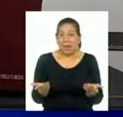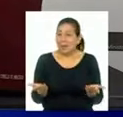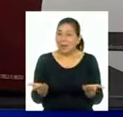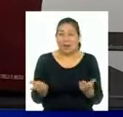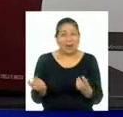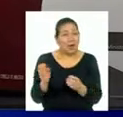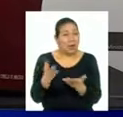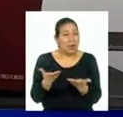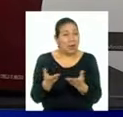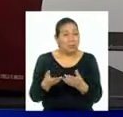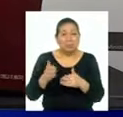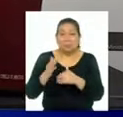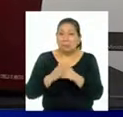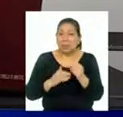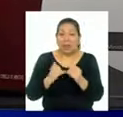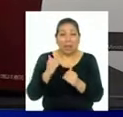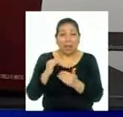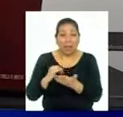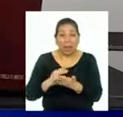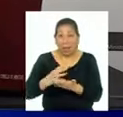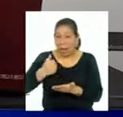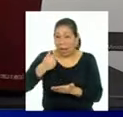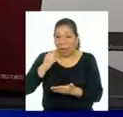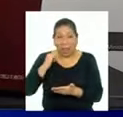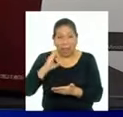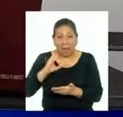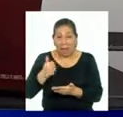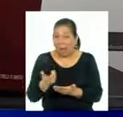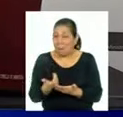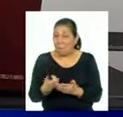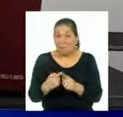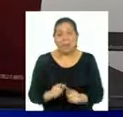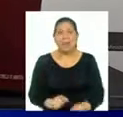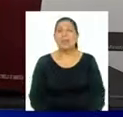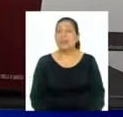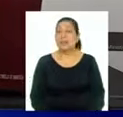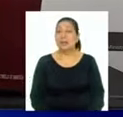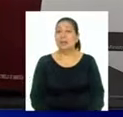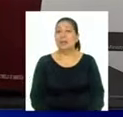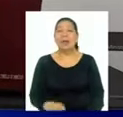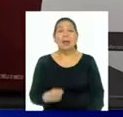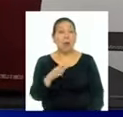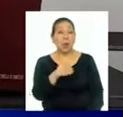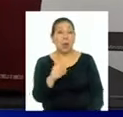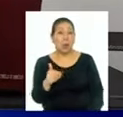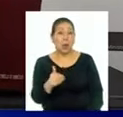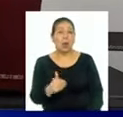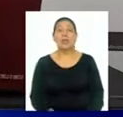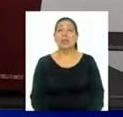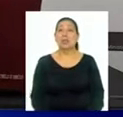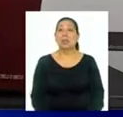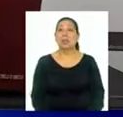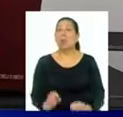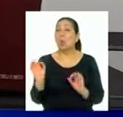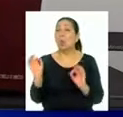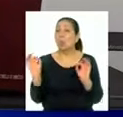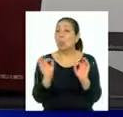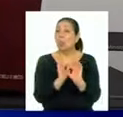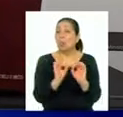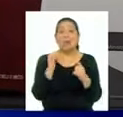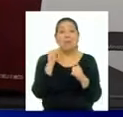el consorcio ejecutor ICA, que integraban las empresas Pizarotti, MPM y CMO, nunca